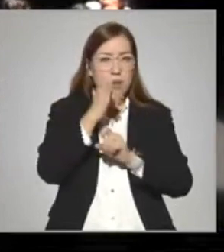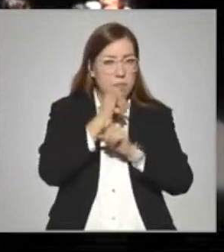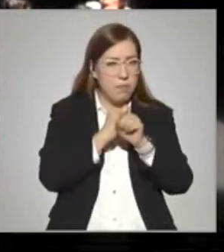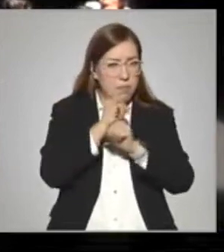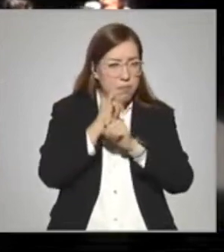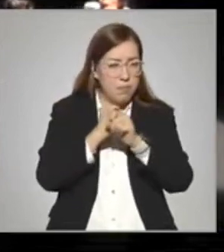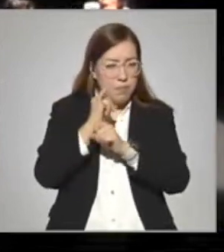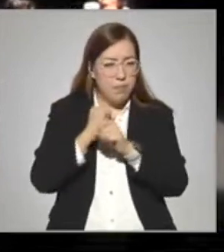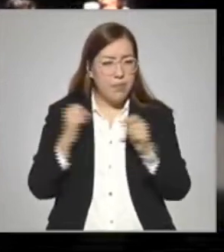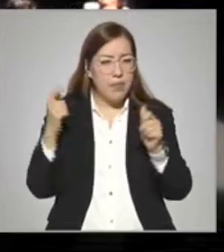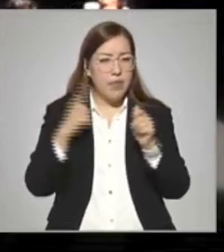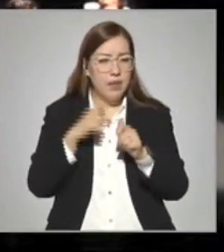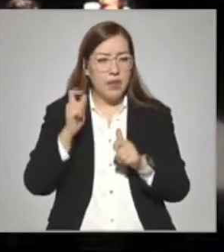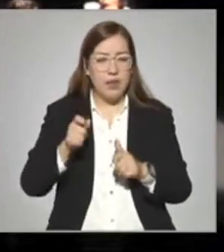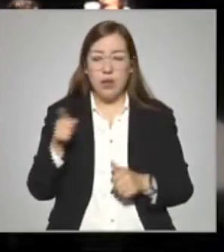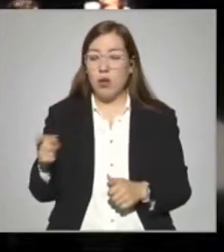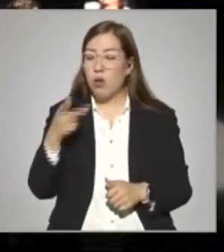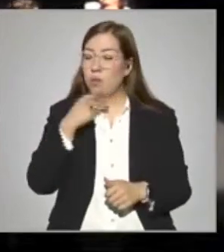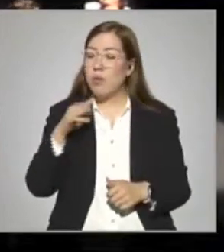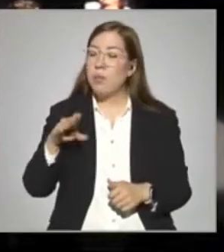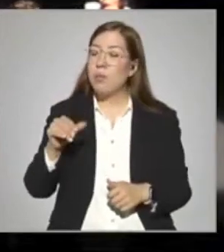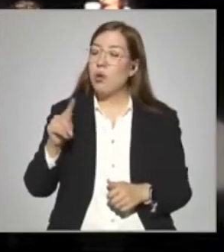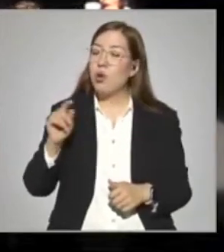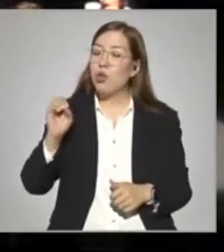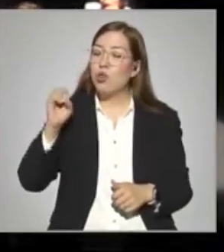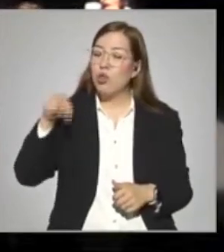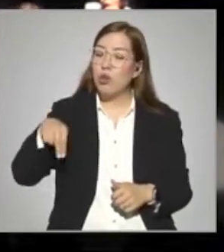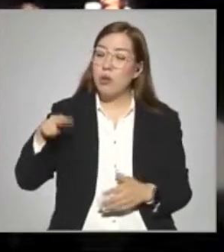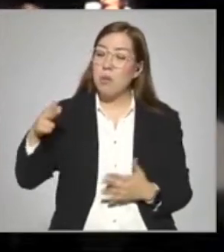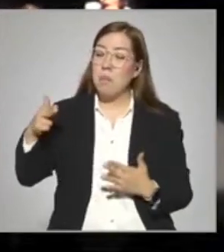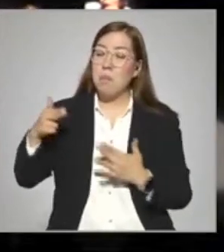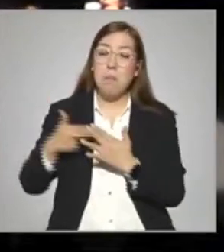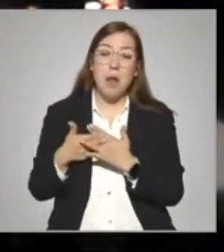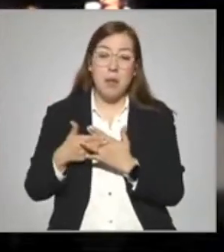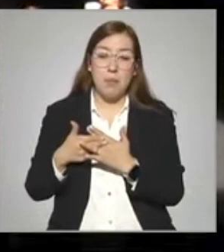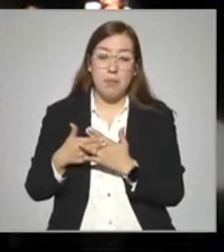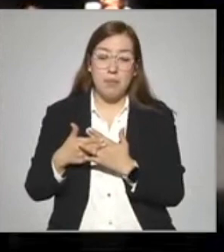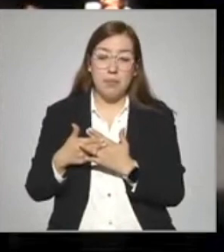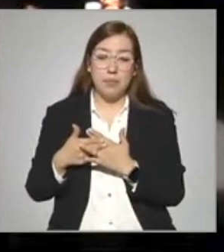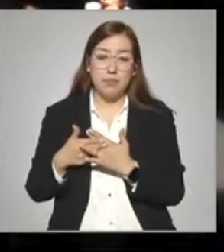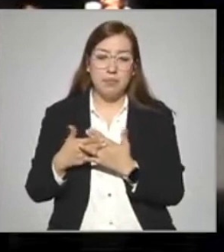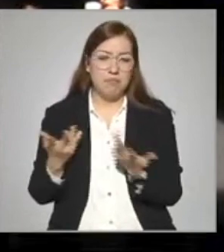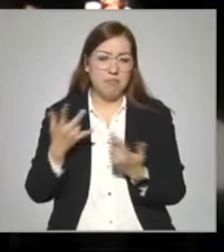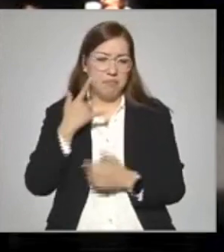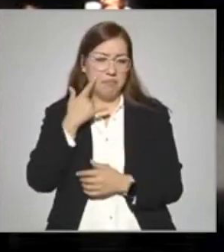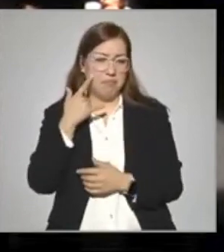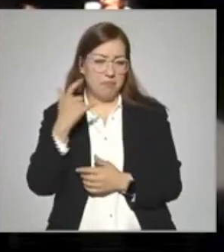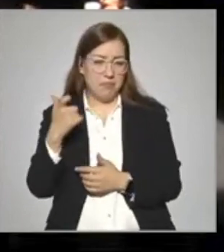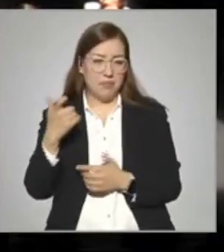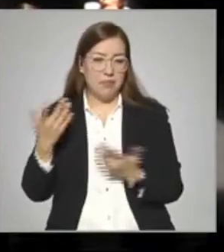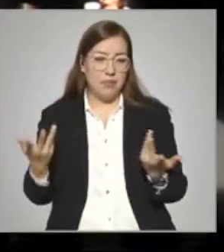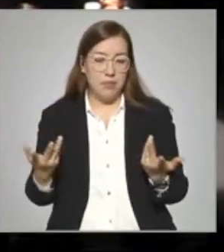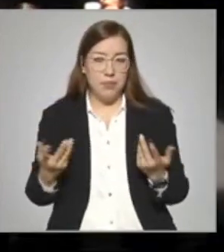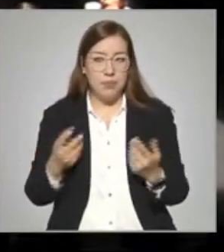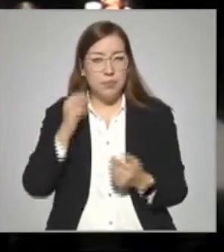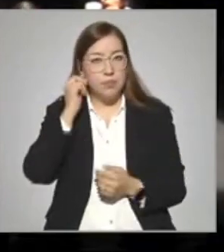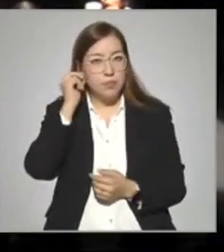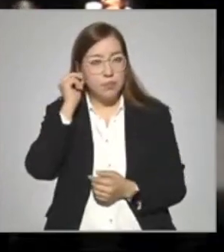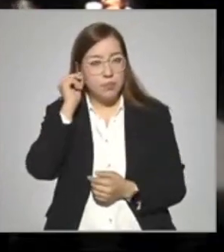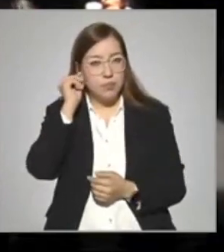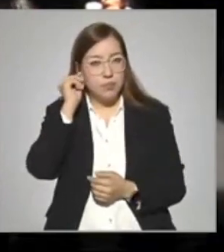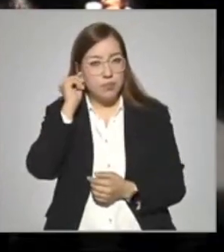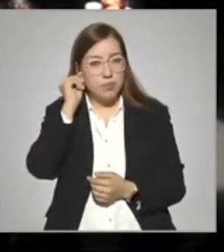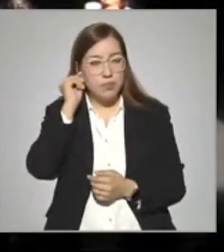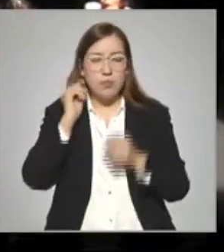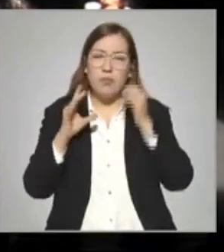un caso en el que el señor Morton, pues, es asesinado de manera extraña. Y al